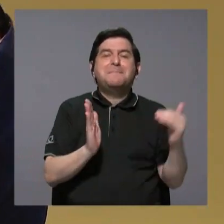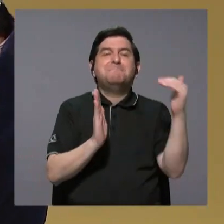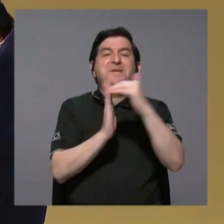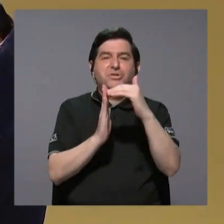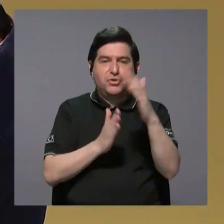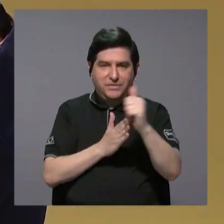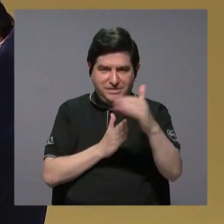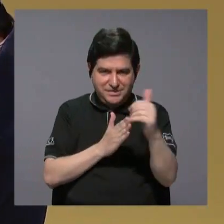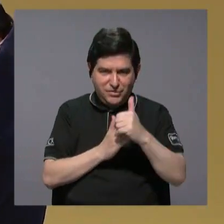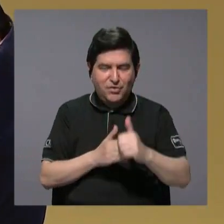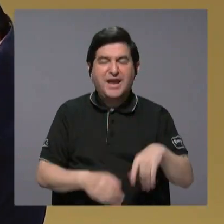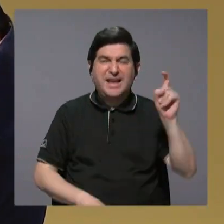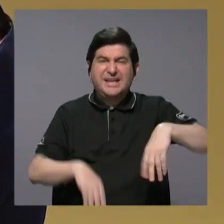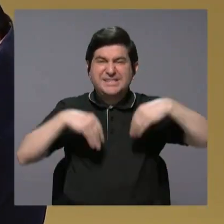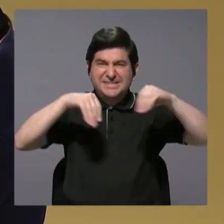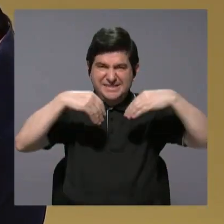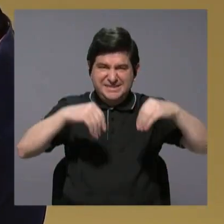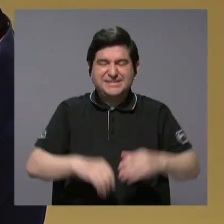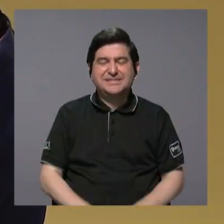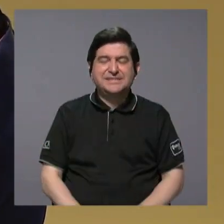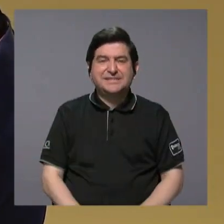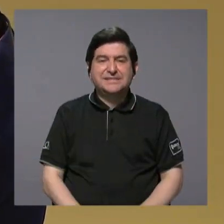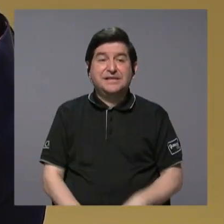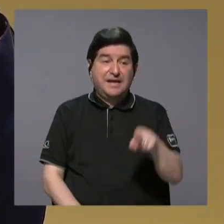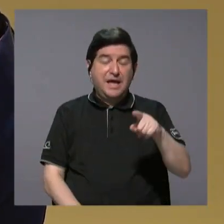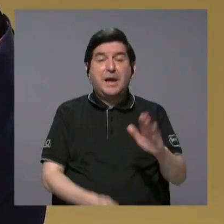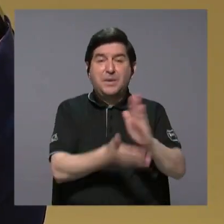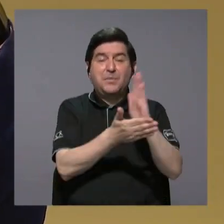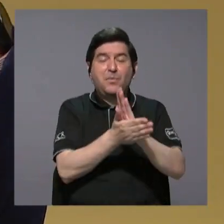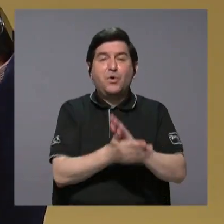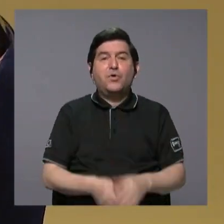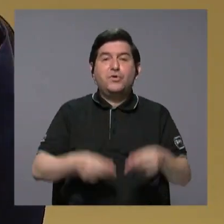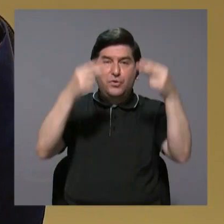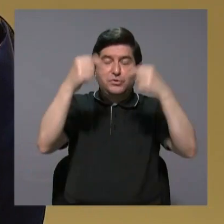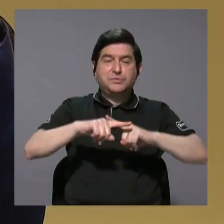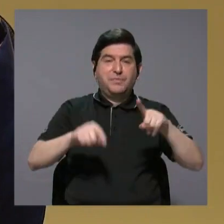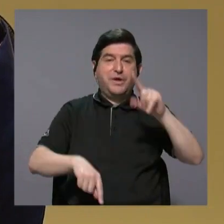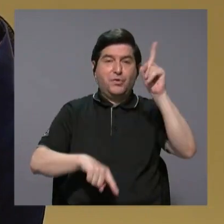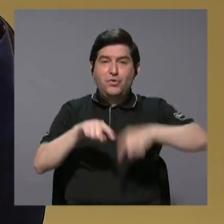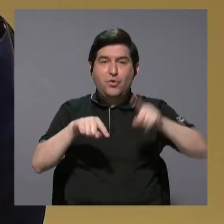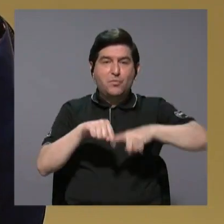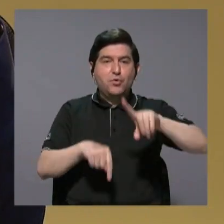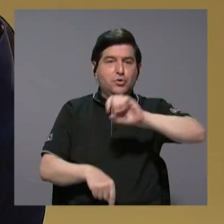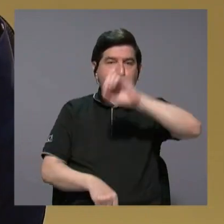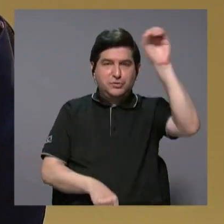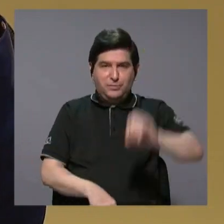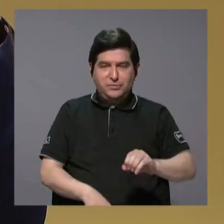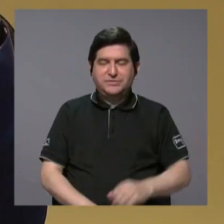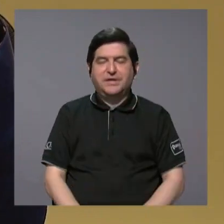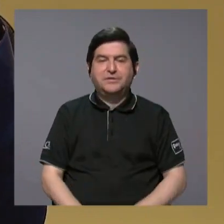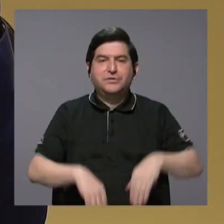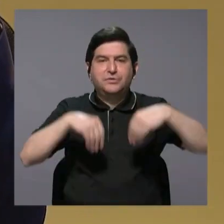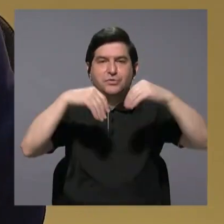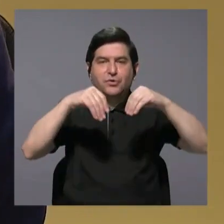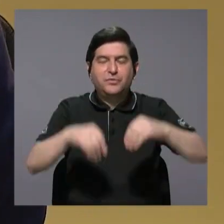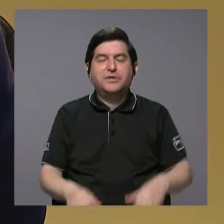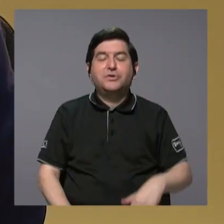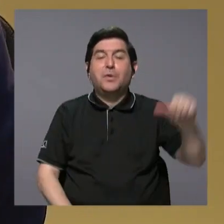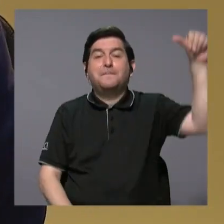dólares en bonos del Tesoro, salió a venderlos, pero no los pudo vender al 100%, tuvo que venderlos con